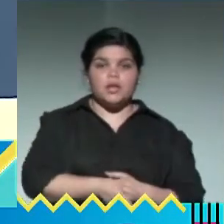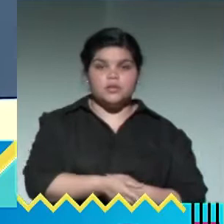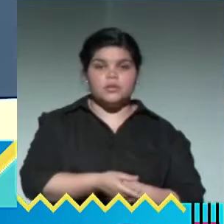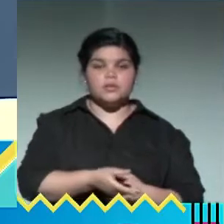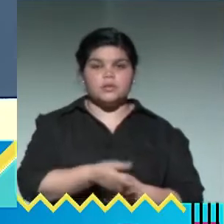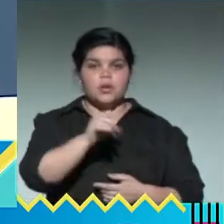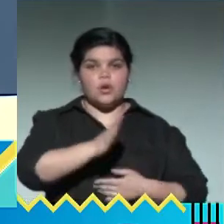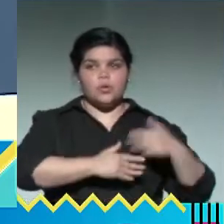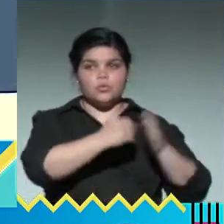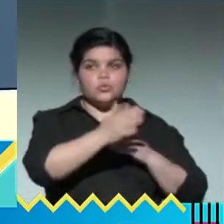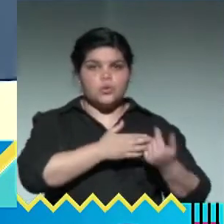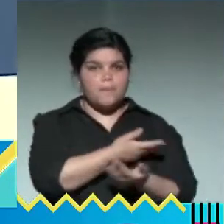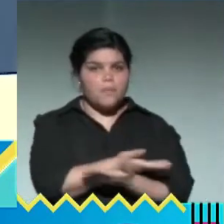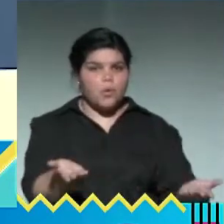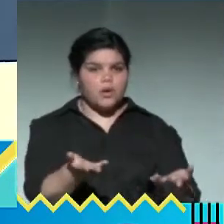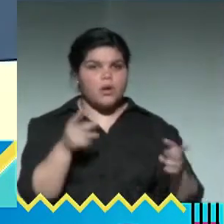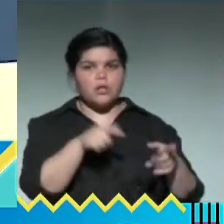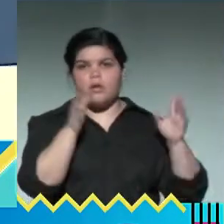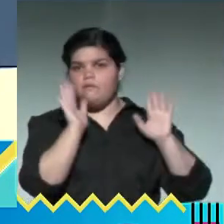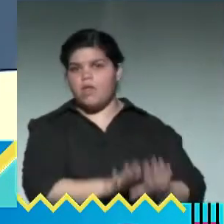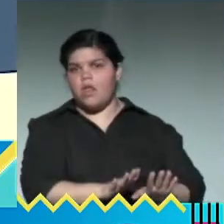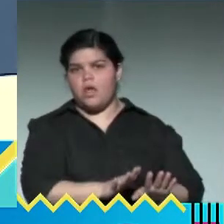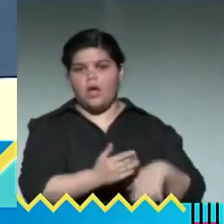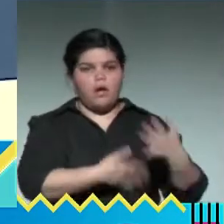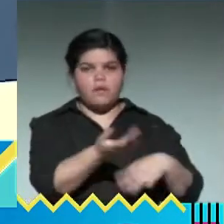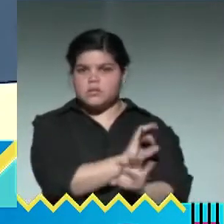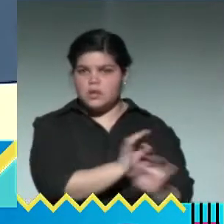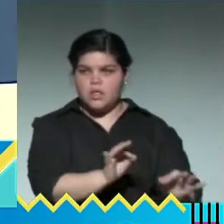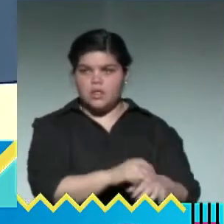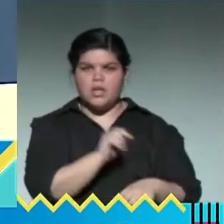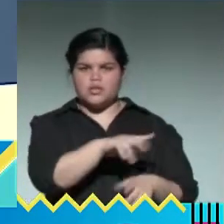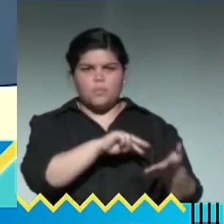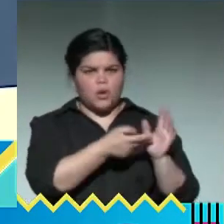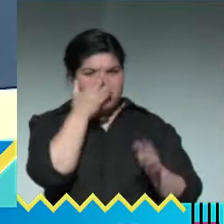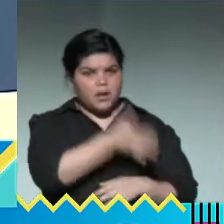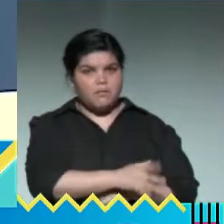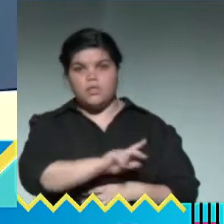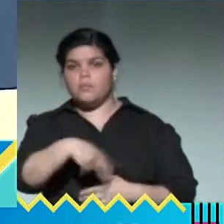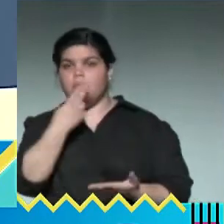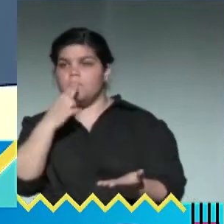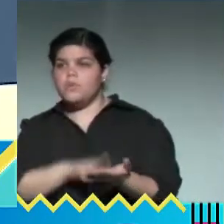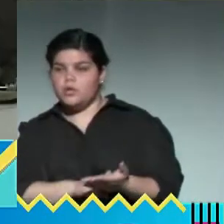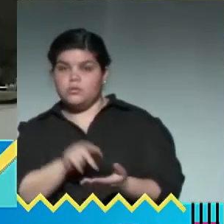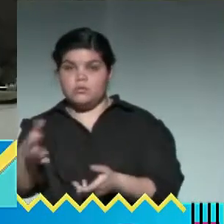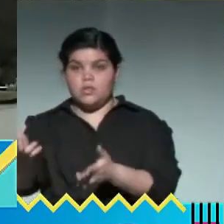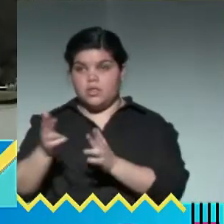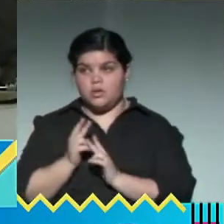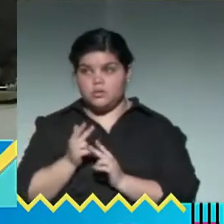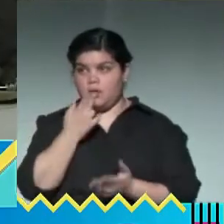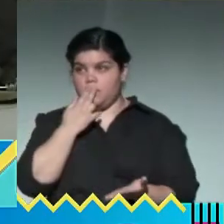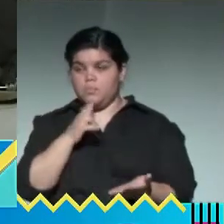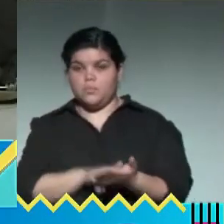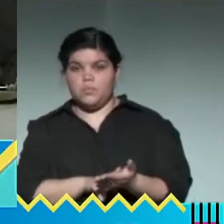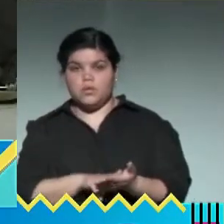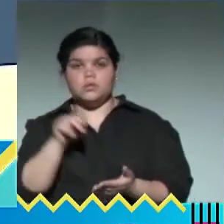pública se cortó, va a ser un gran problema el tema de la obra pública. Y después los impuestos. ¿Qué impuestos tocamos? Bueno, ahí Mercedes habló de un impuesto que se pone sobre